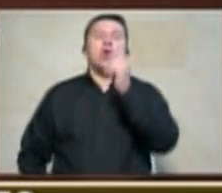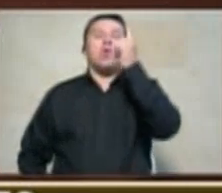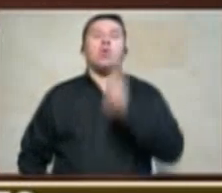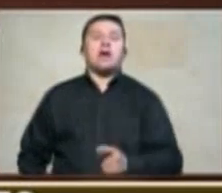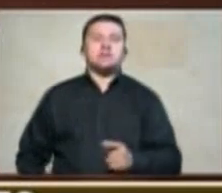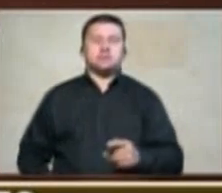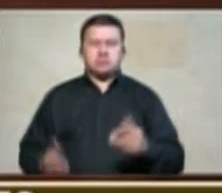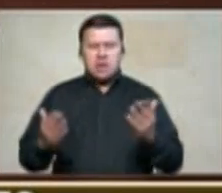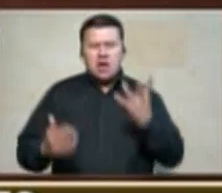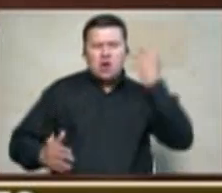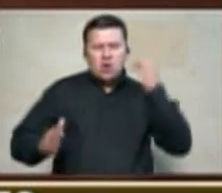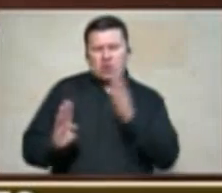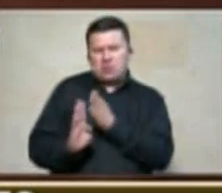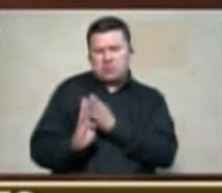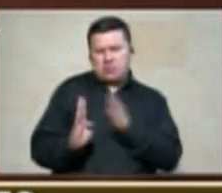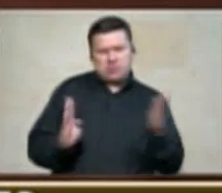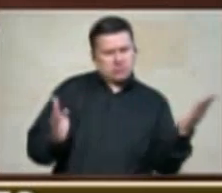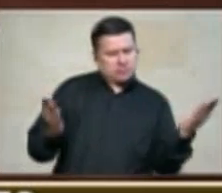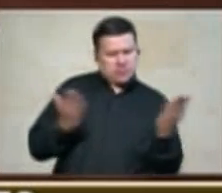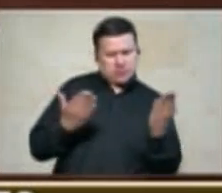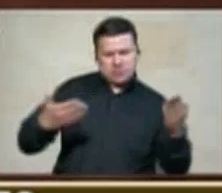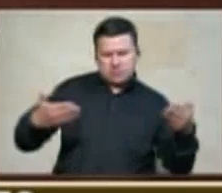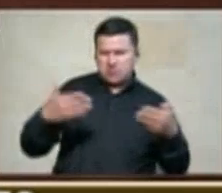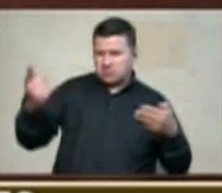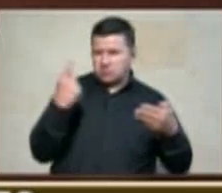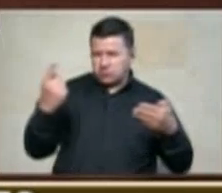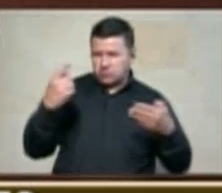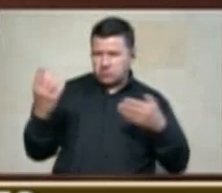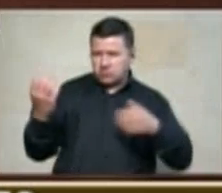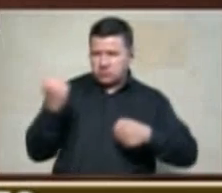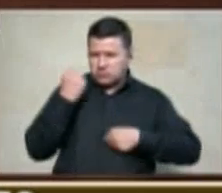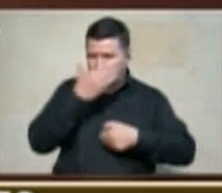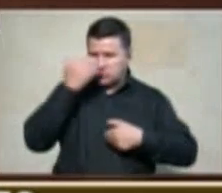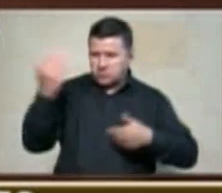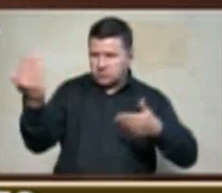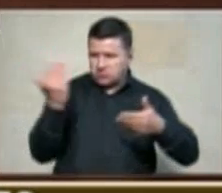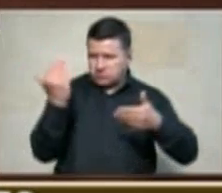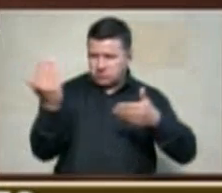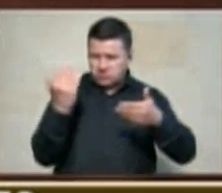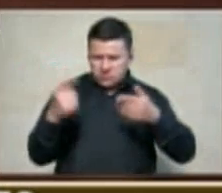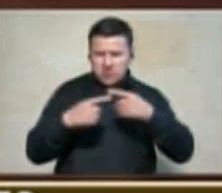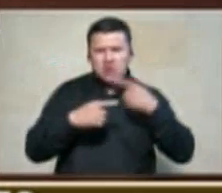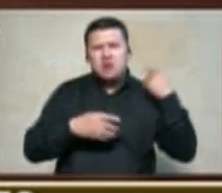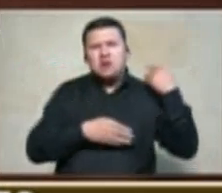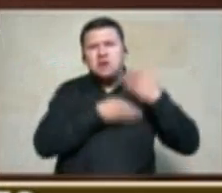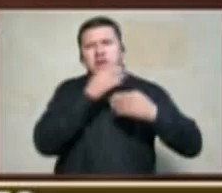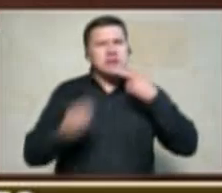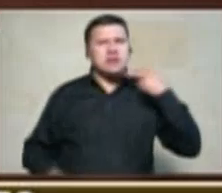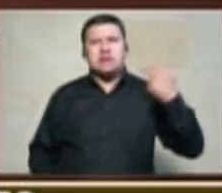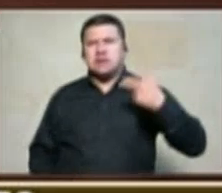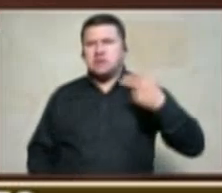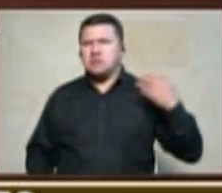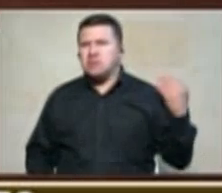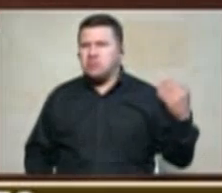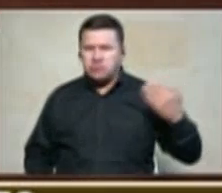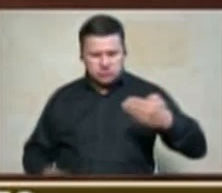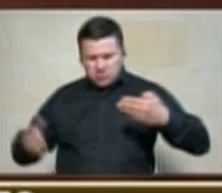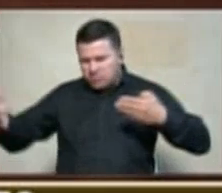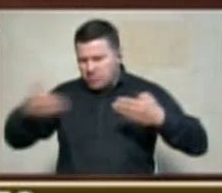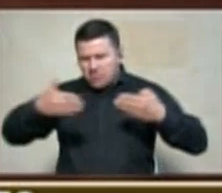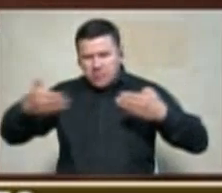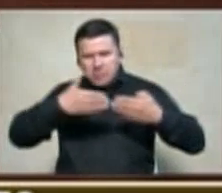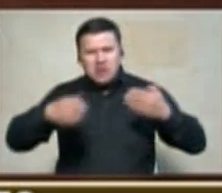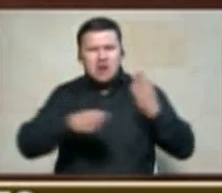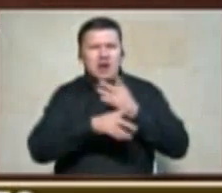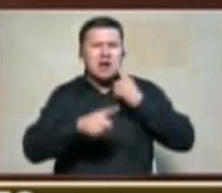tiempo. Y en esa línea de tiempo vamos pegando a los diferentes actores armados que van caminando en la historia de esas zonas tan martirizadas